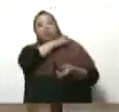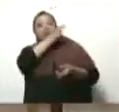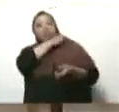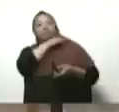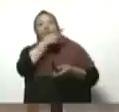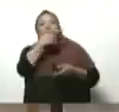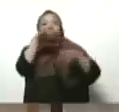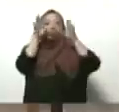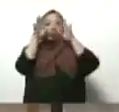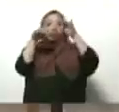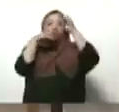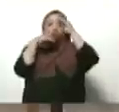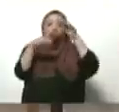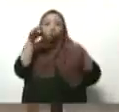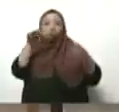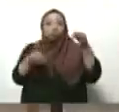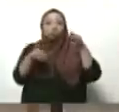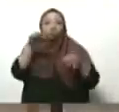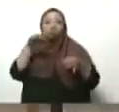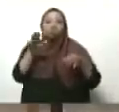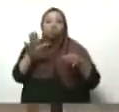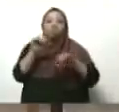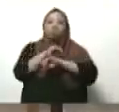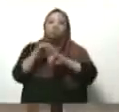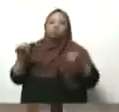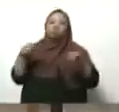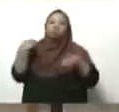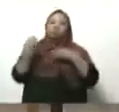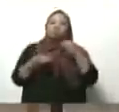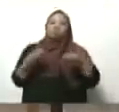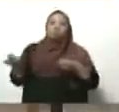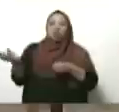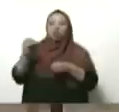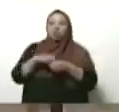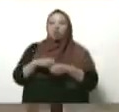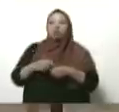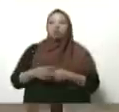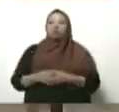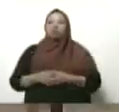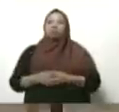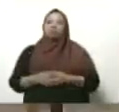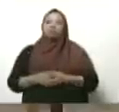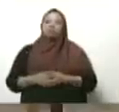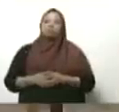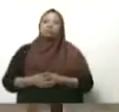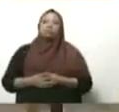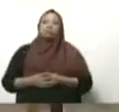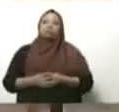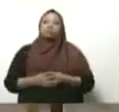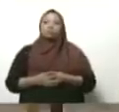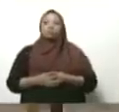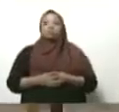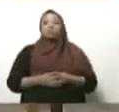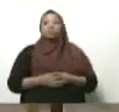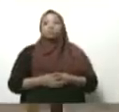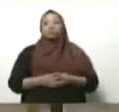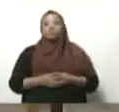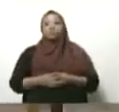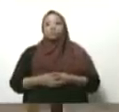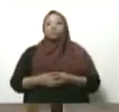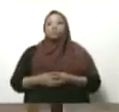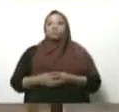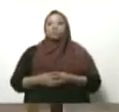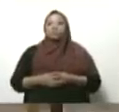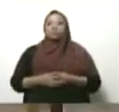la oficina atención a ciudadanos pero que está ya puertas cerradas esto están en la entrada de la sede y obviamente